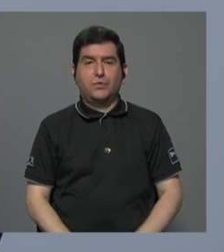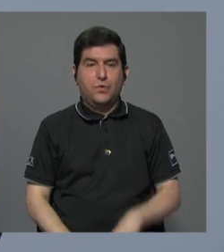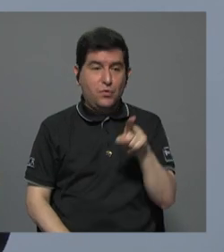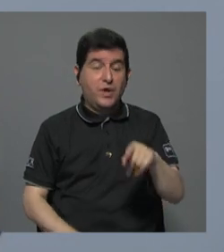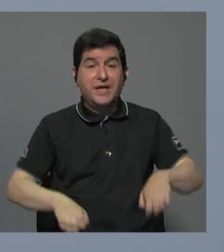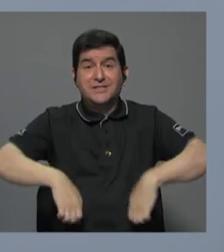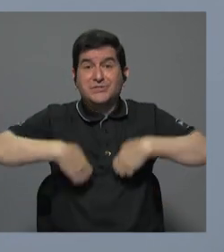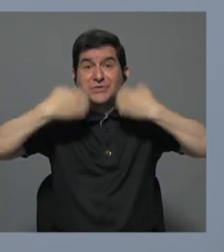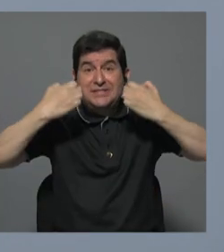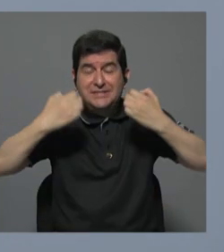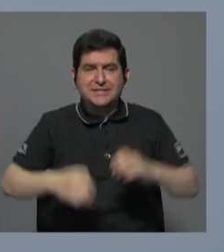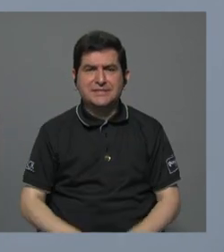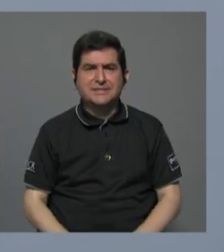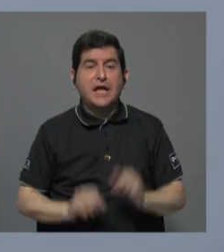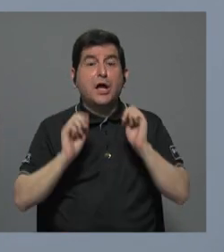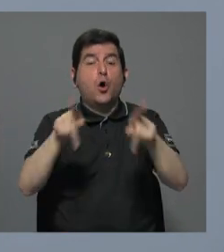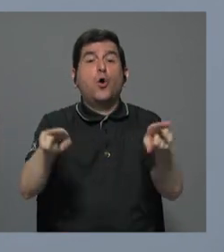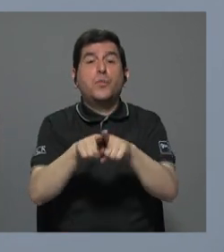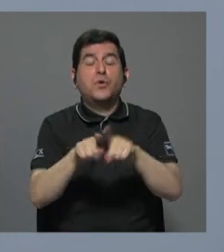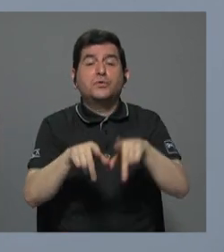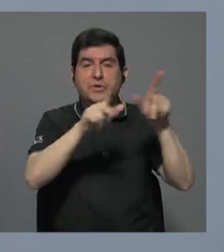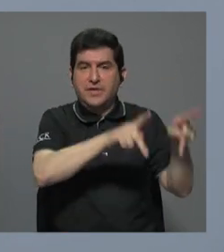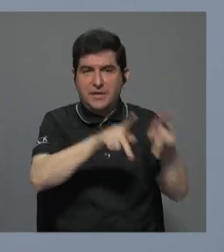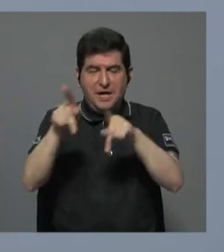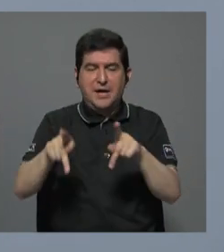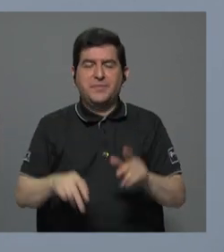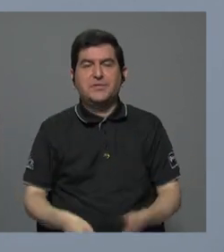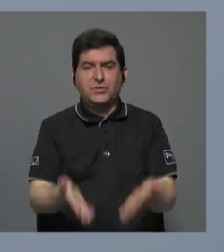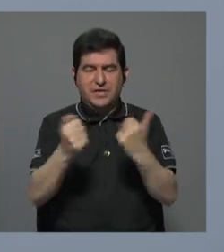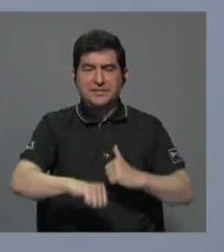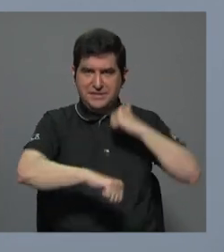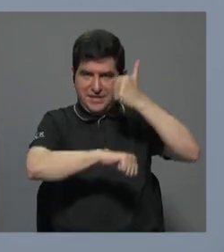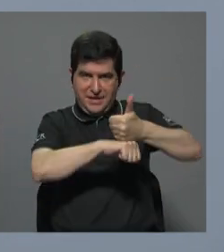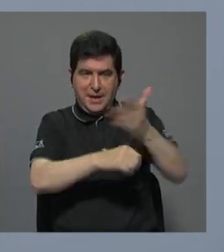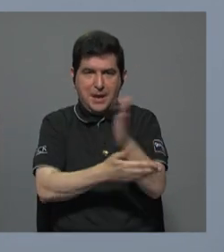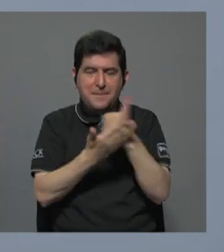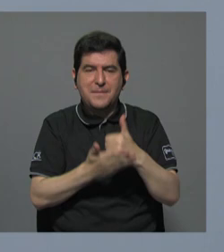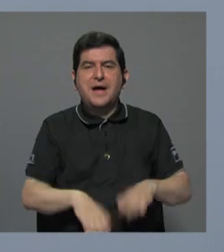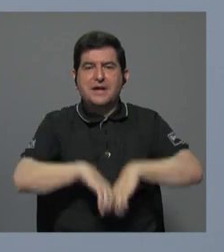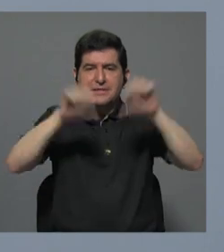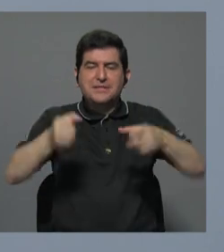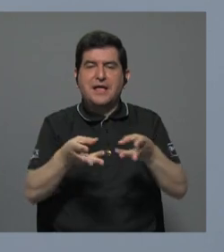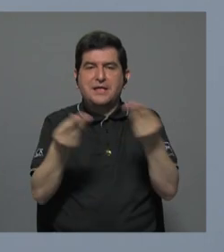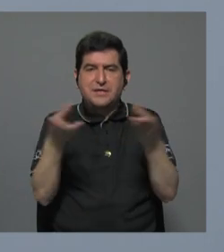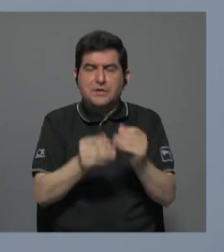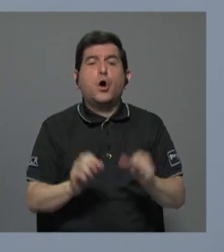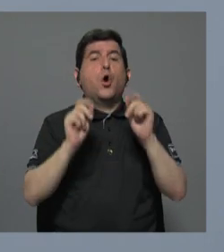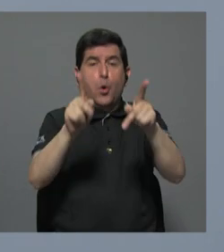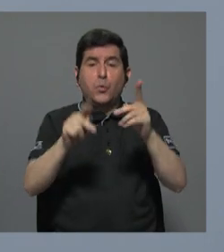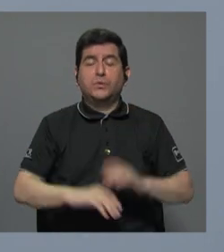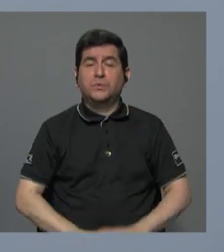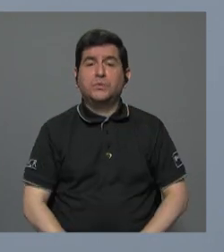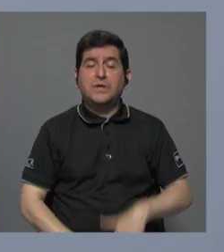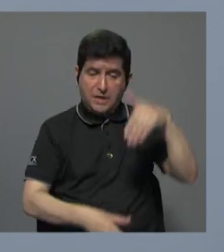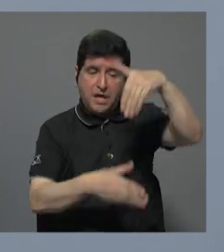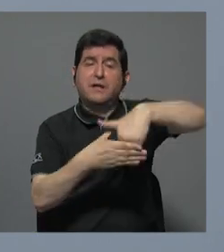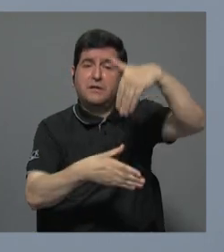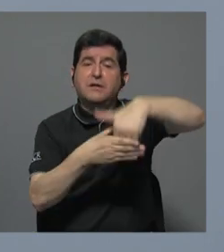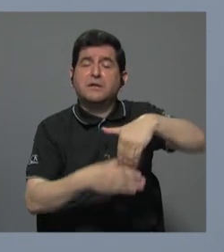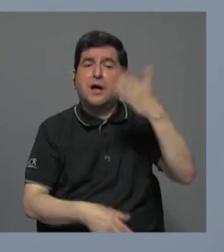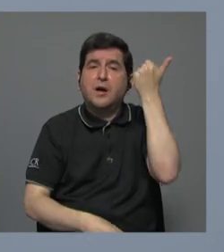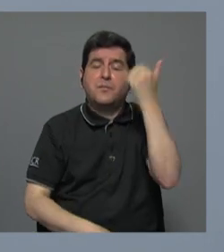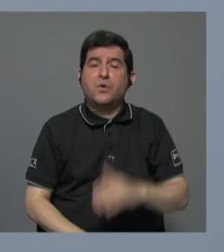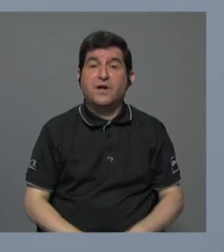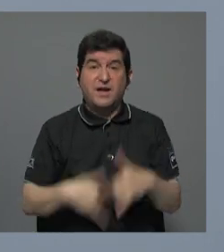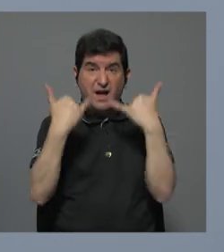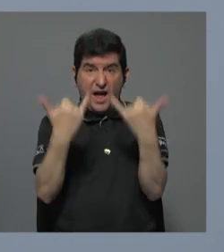que está existente nosotros tenemos que darle la oportunidad que ellos costarricenses que desean formar parte del ecosistema productivo démosle chance para que entren porque razón